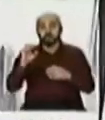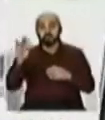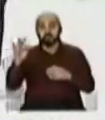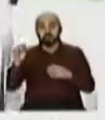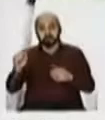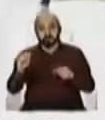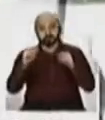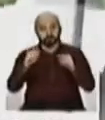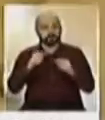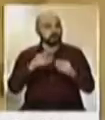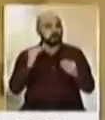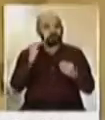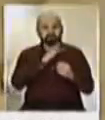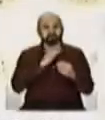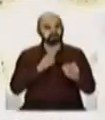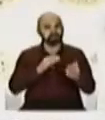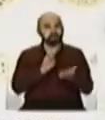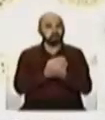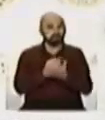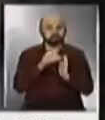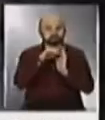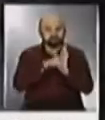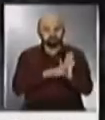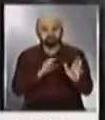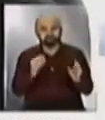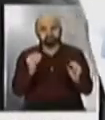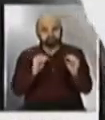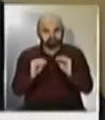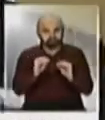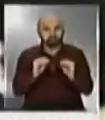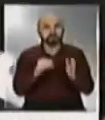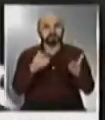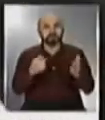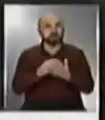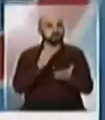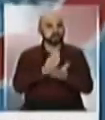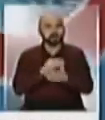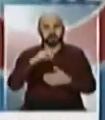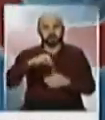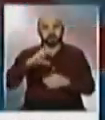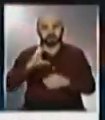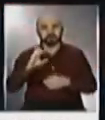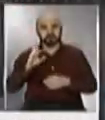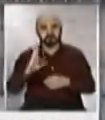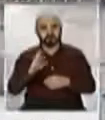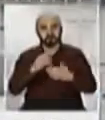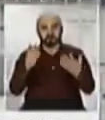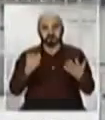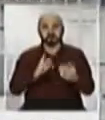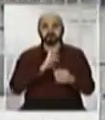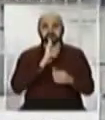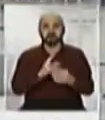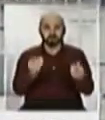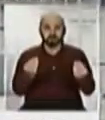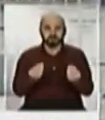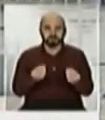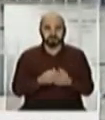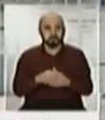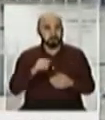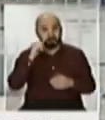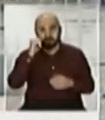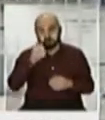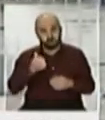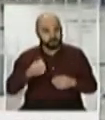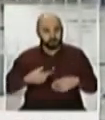inmediato puso en marcha los protocolos, esos que indican que todo el plantel debe hacerse el PCR. Resultado. Mañana mismo pone